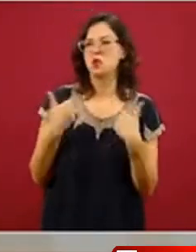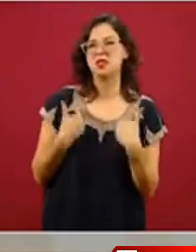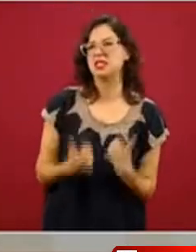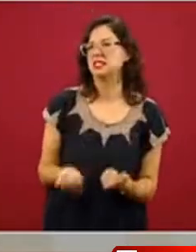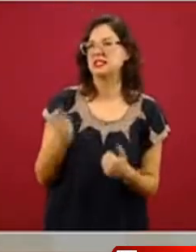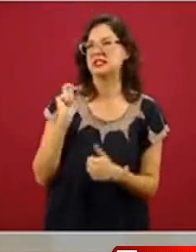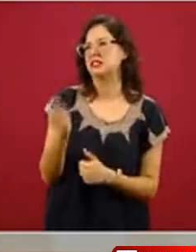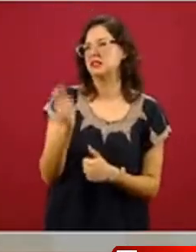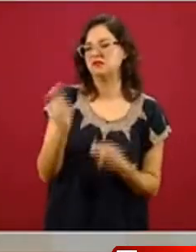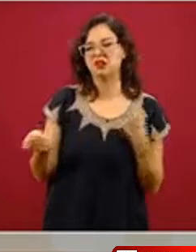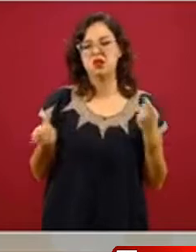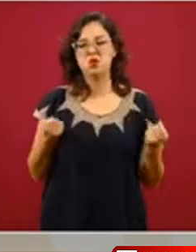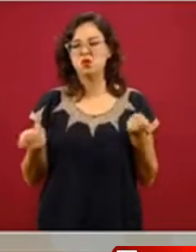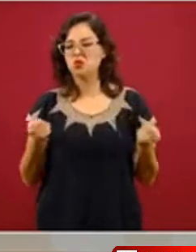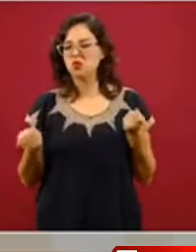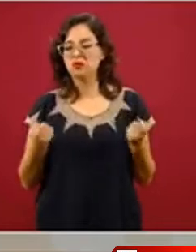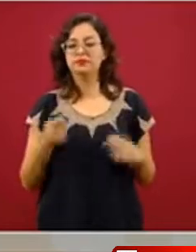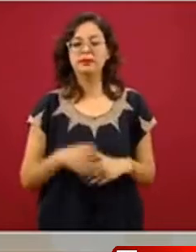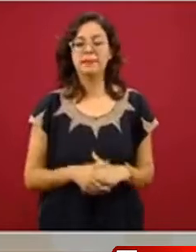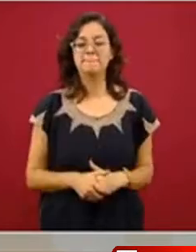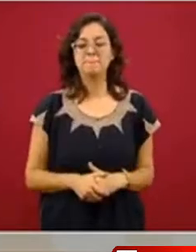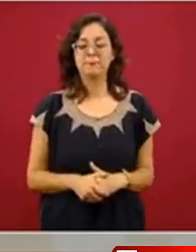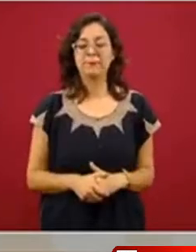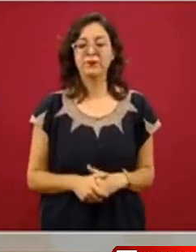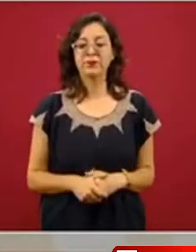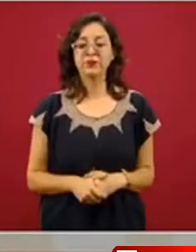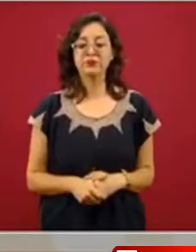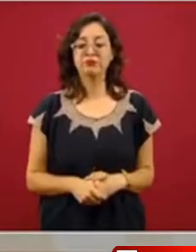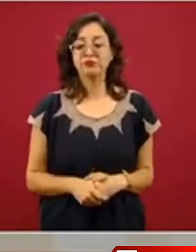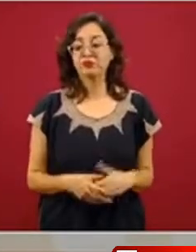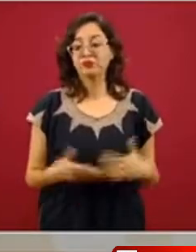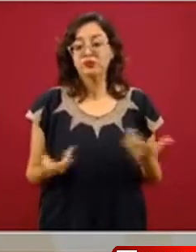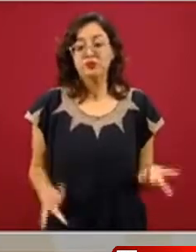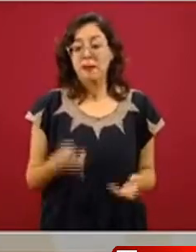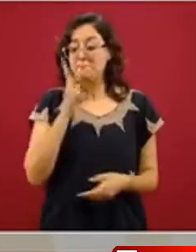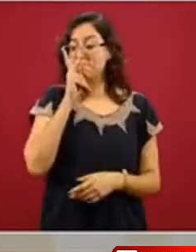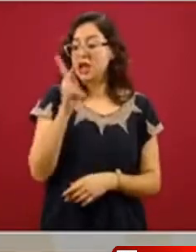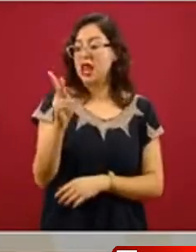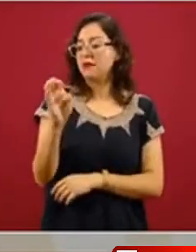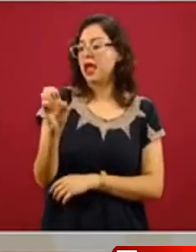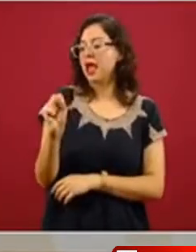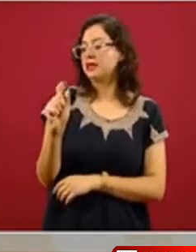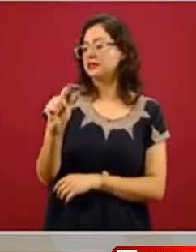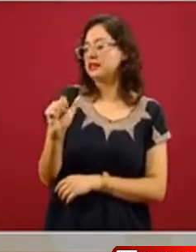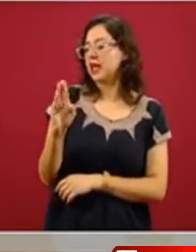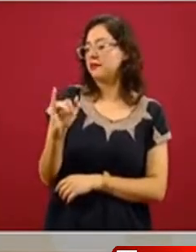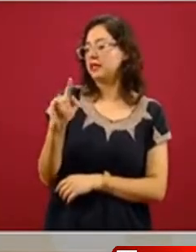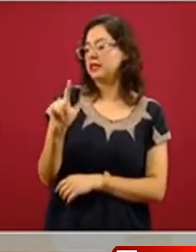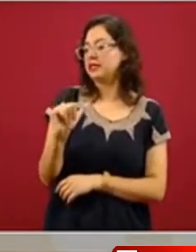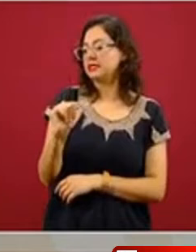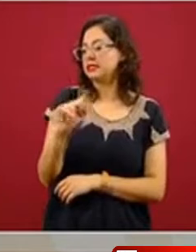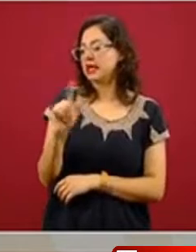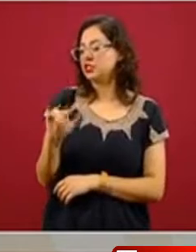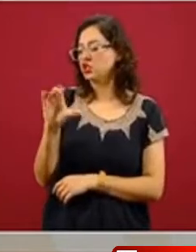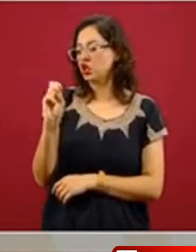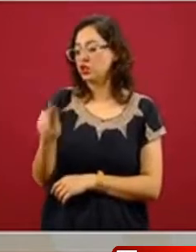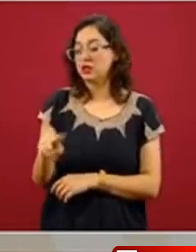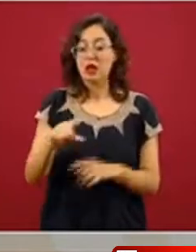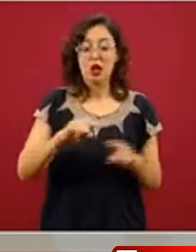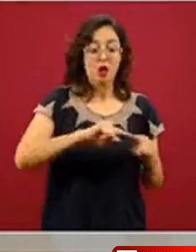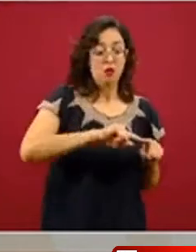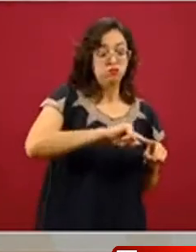estabilización. Estabilización básicamente es un término genérico que quiere decir, en vez de ir